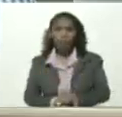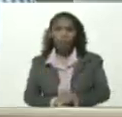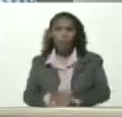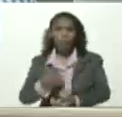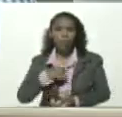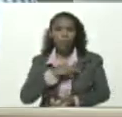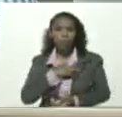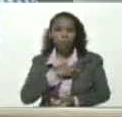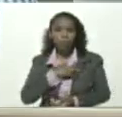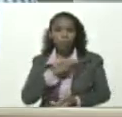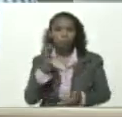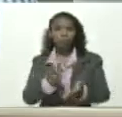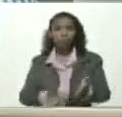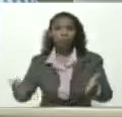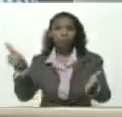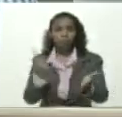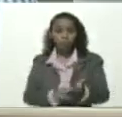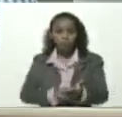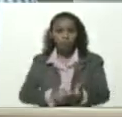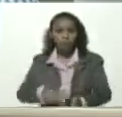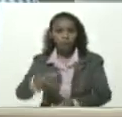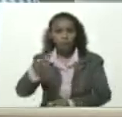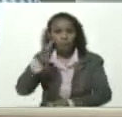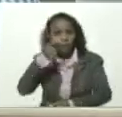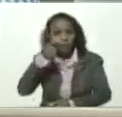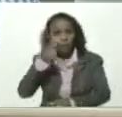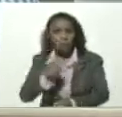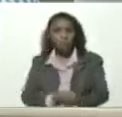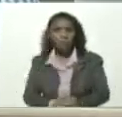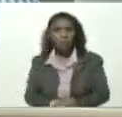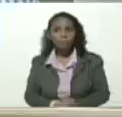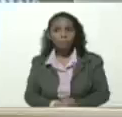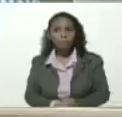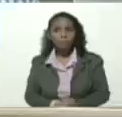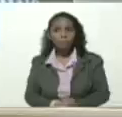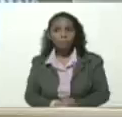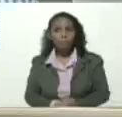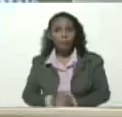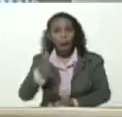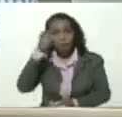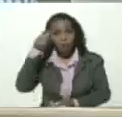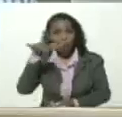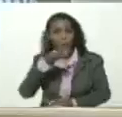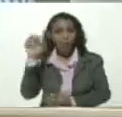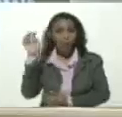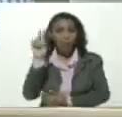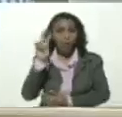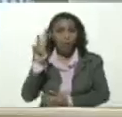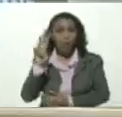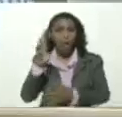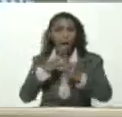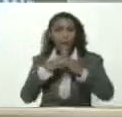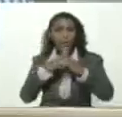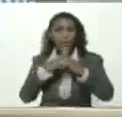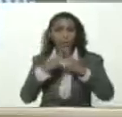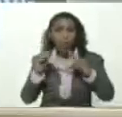Nosotros le reiteramos la seguridad, ¿verdad?, al pueblo de Venezuela, a